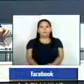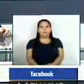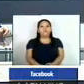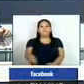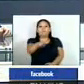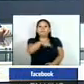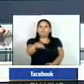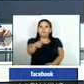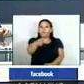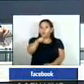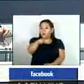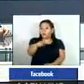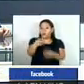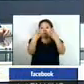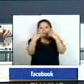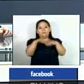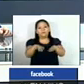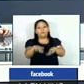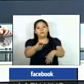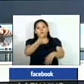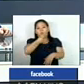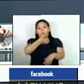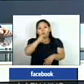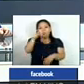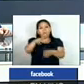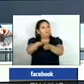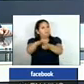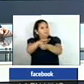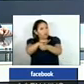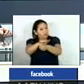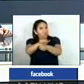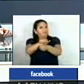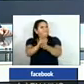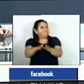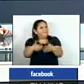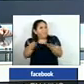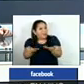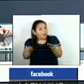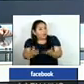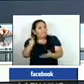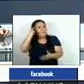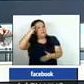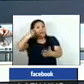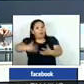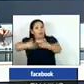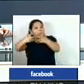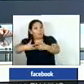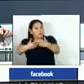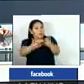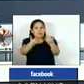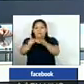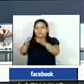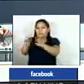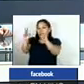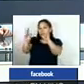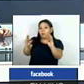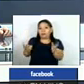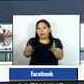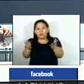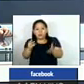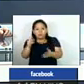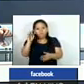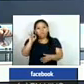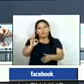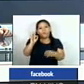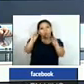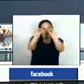Agradecemos a usted por informarse con Noticiero Hechos. La pandemia del COVID-19 ha impulsado a las empresas de diversos rubros a utilizar las herramientas digitales para la